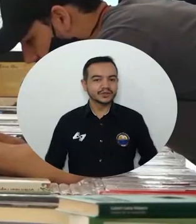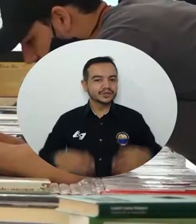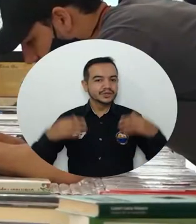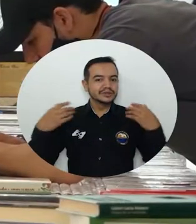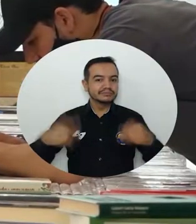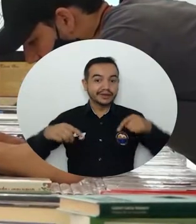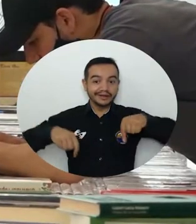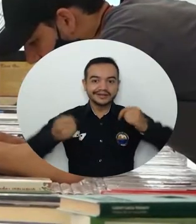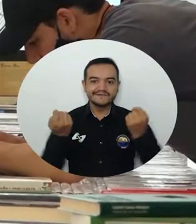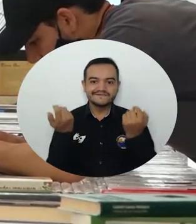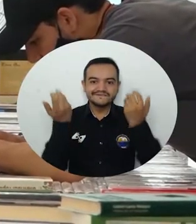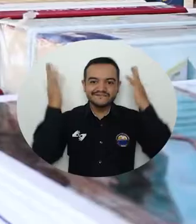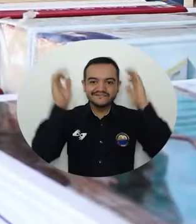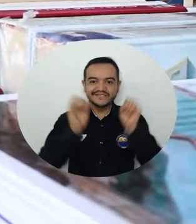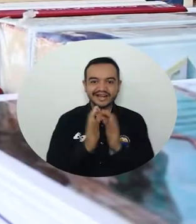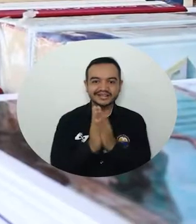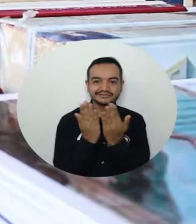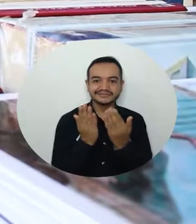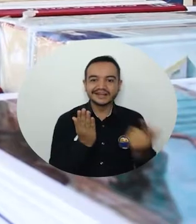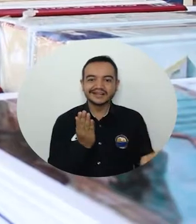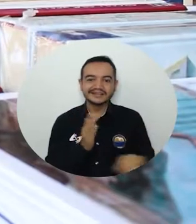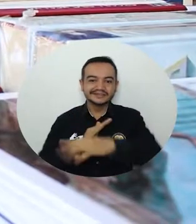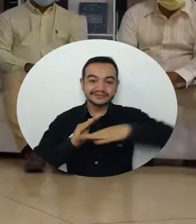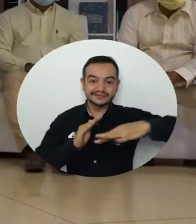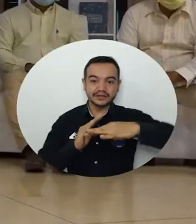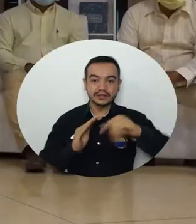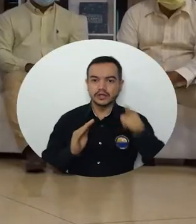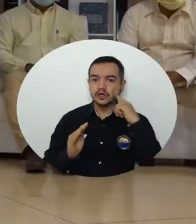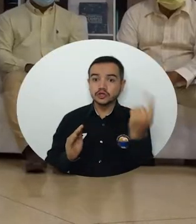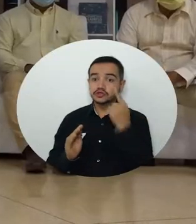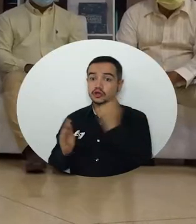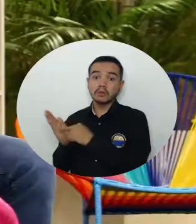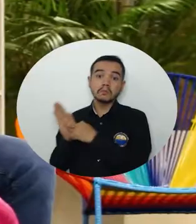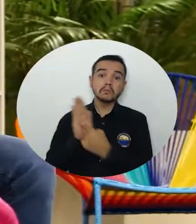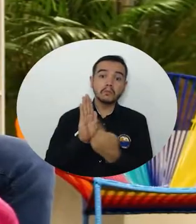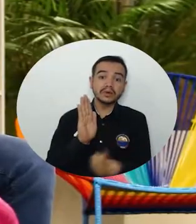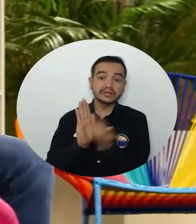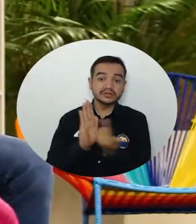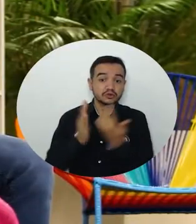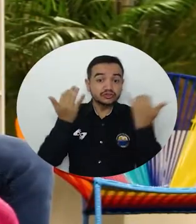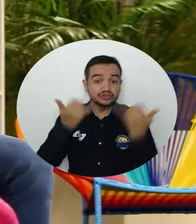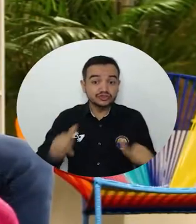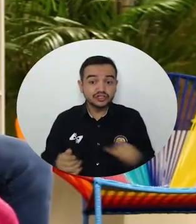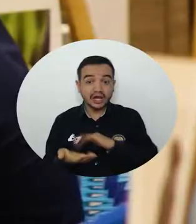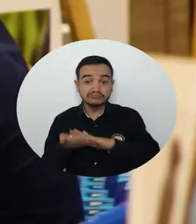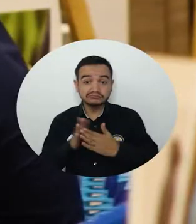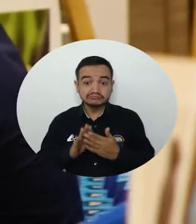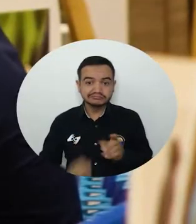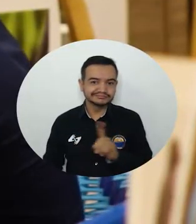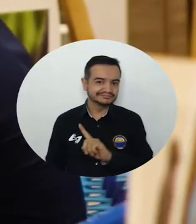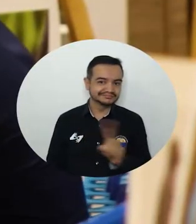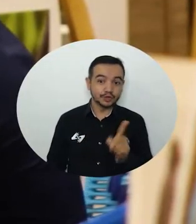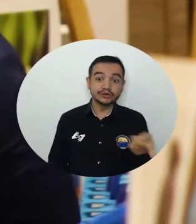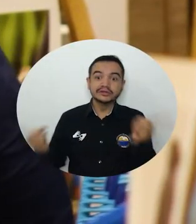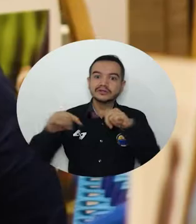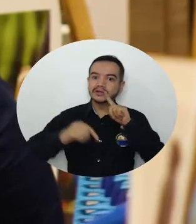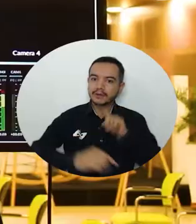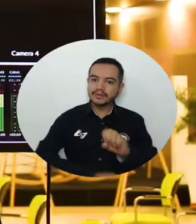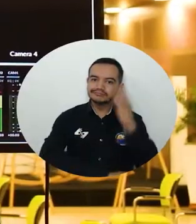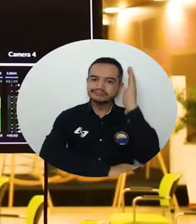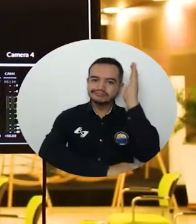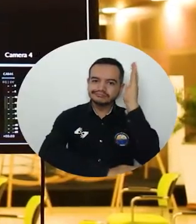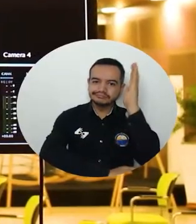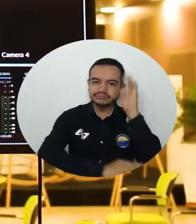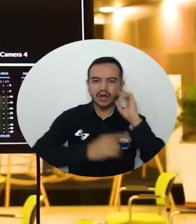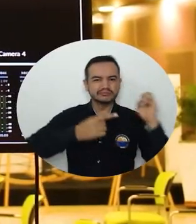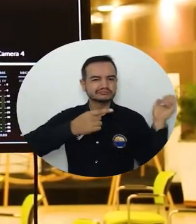Nuestra maravillosa Feria del Libro no solo es un espacio para la presentación de textos, los asistentes también pudieron disfrutar de conferencias y